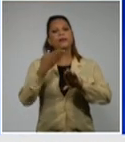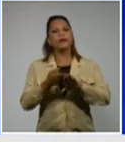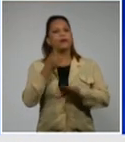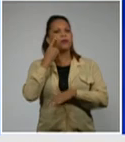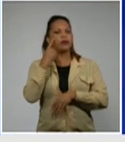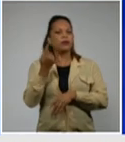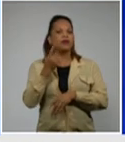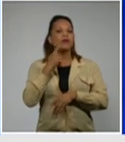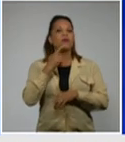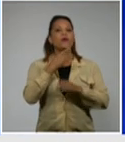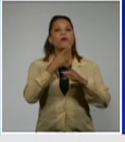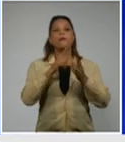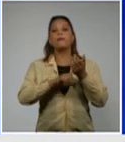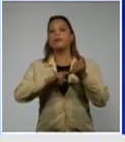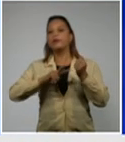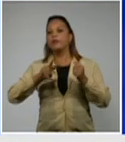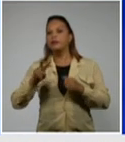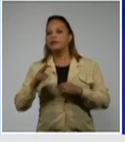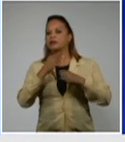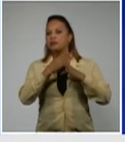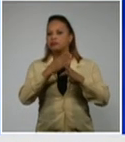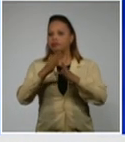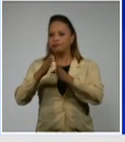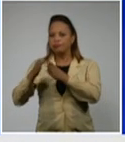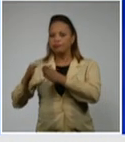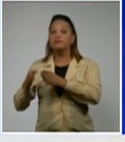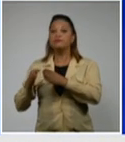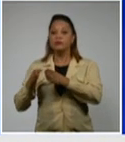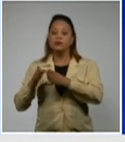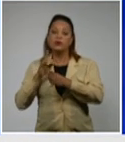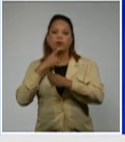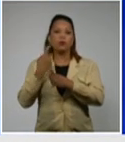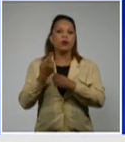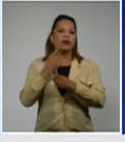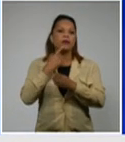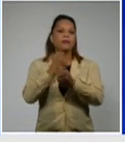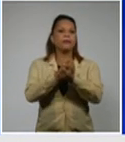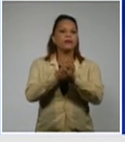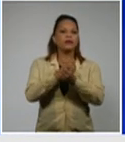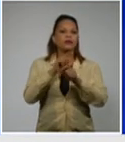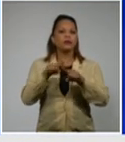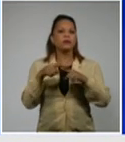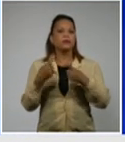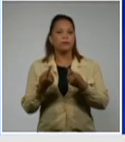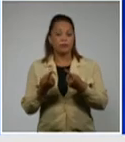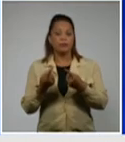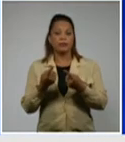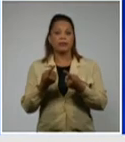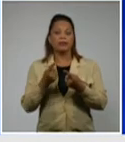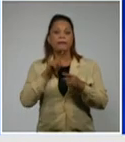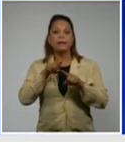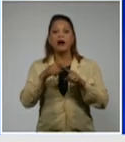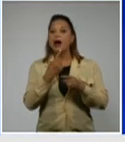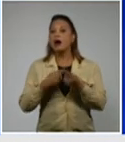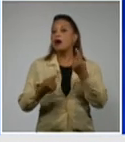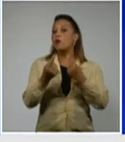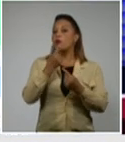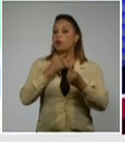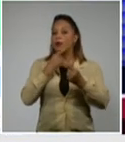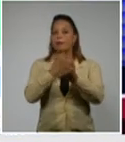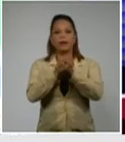provincia cuáles son las de más riesgo en estos momentos, aunque el riesgo está presente en todo el